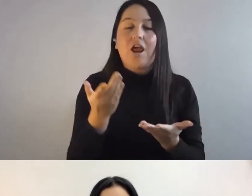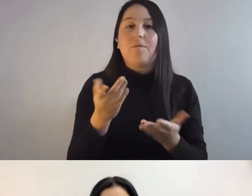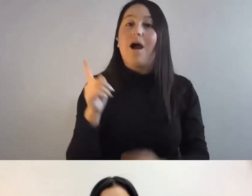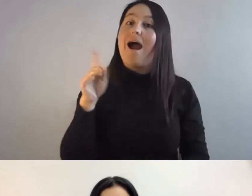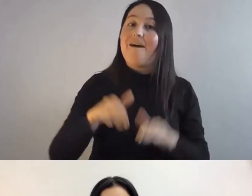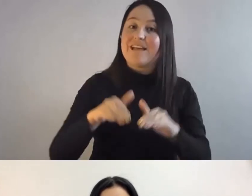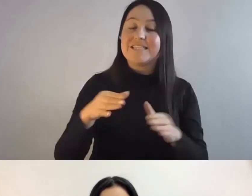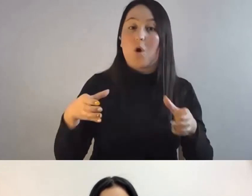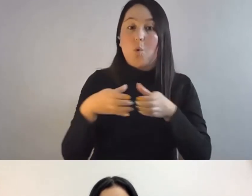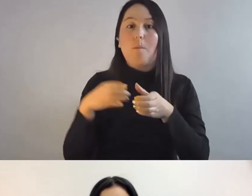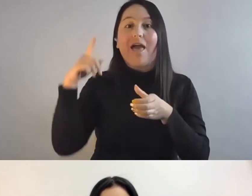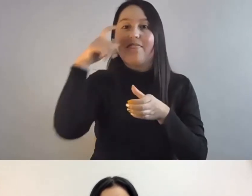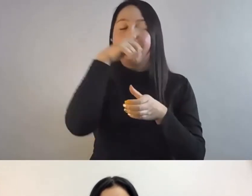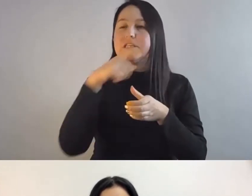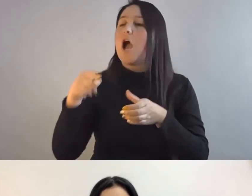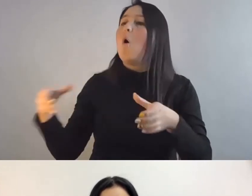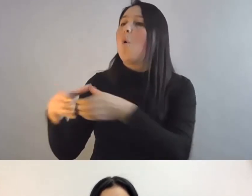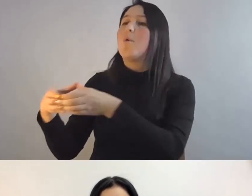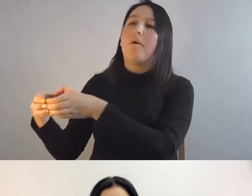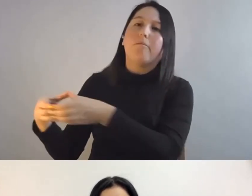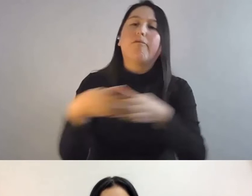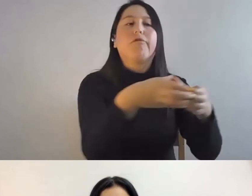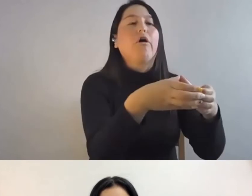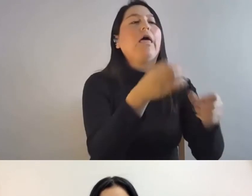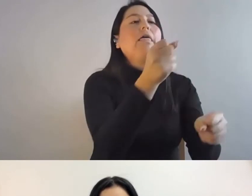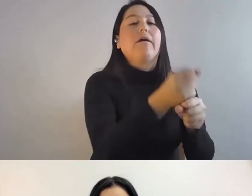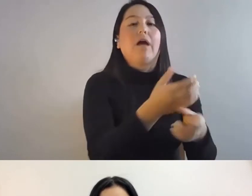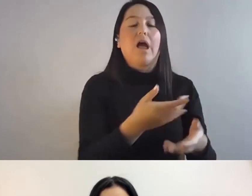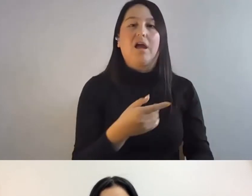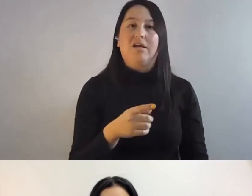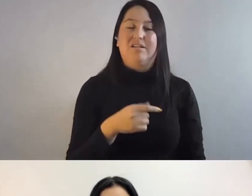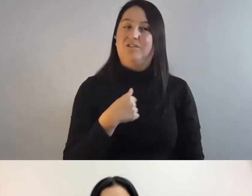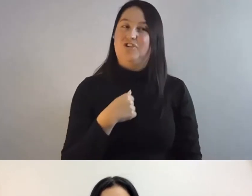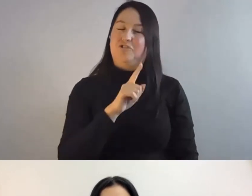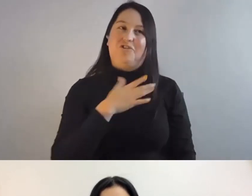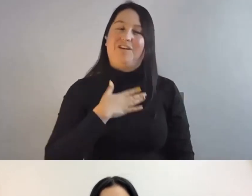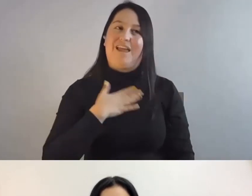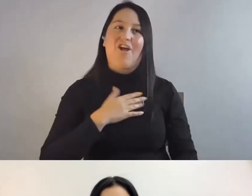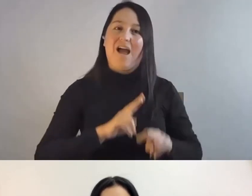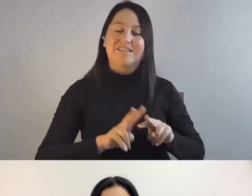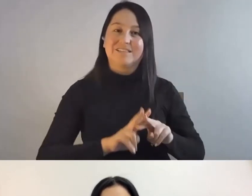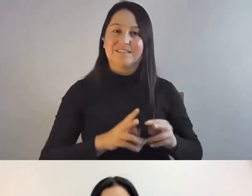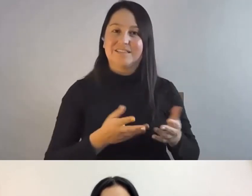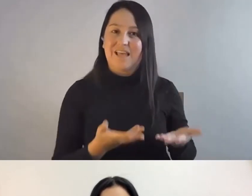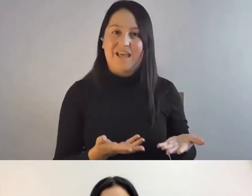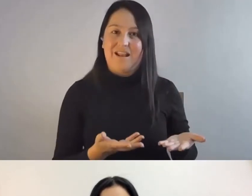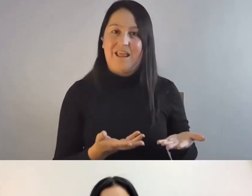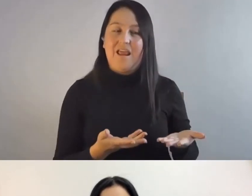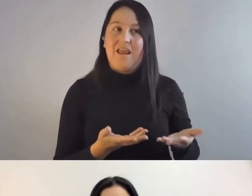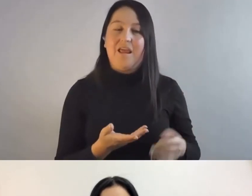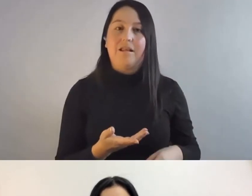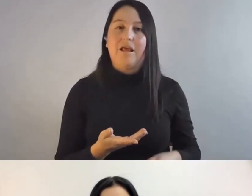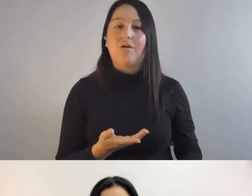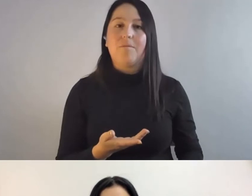a estudiar 30 horas, es para que el trabajador te diga, yo no quiero hacer nada, es como que se aleje en vez